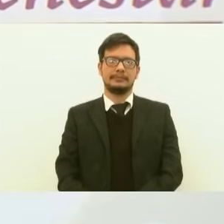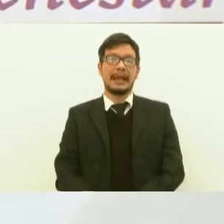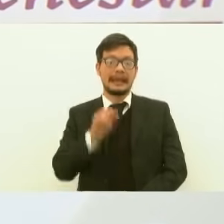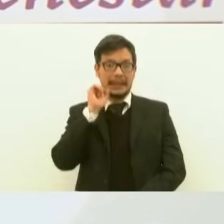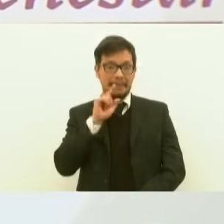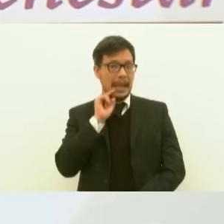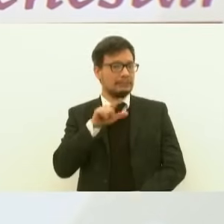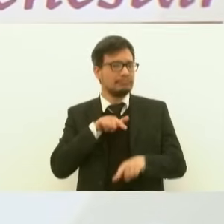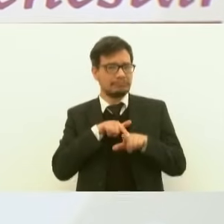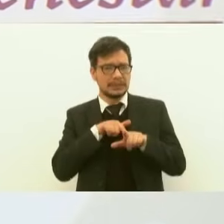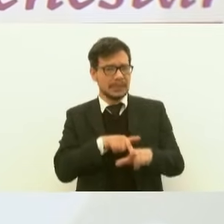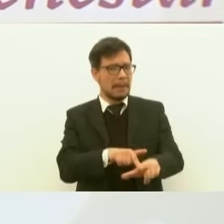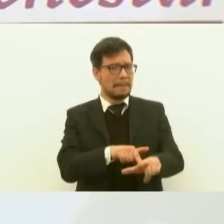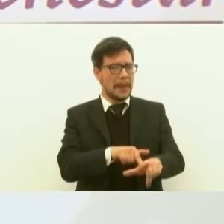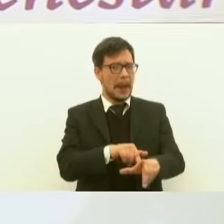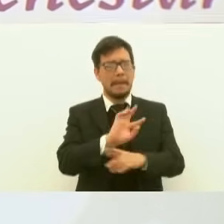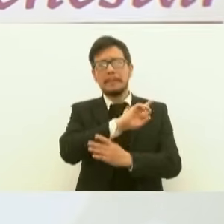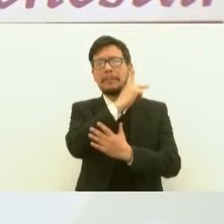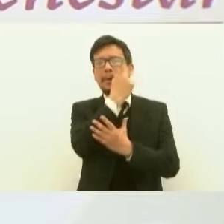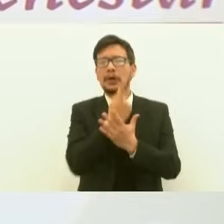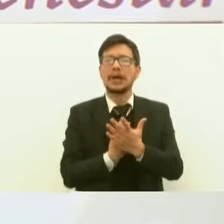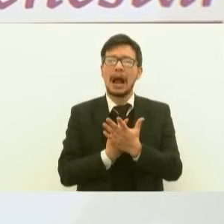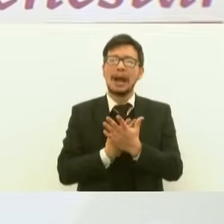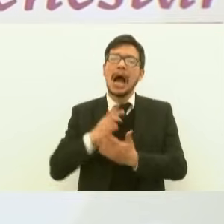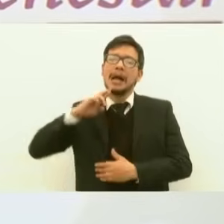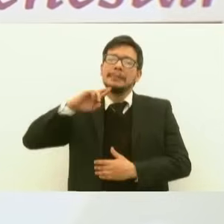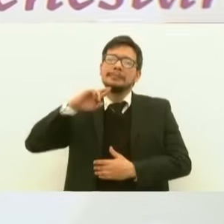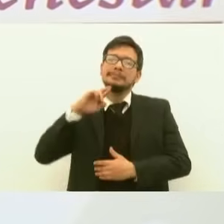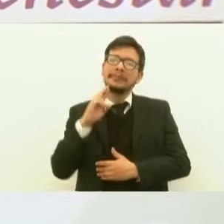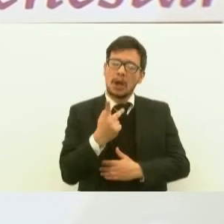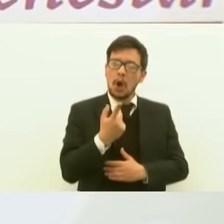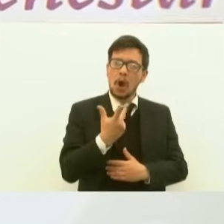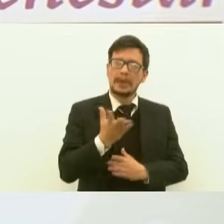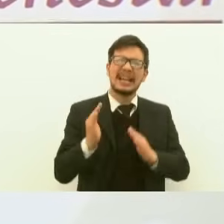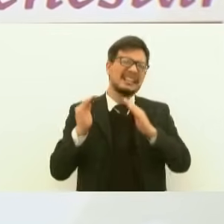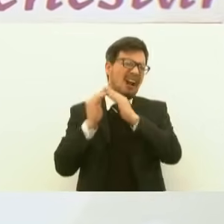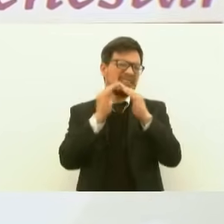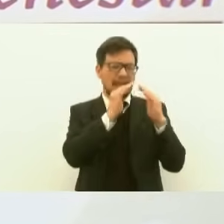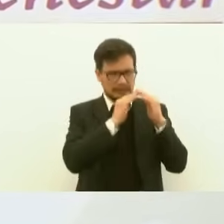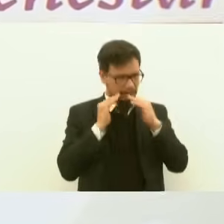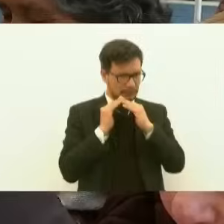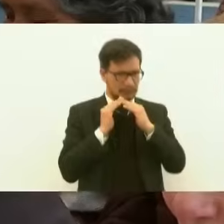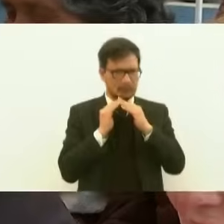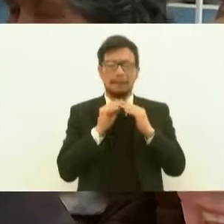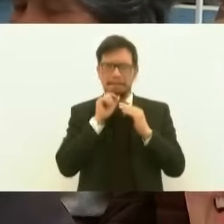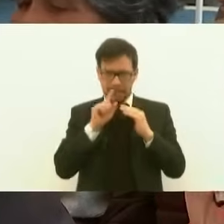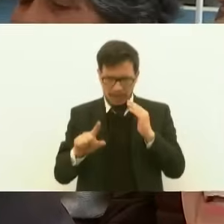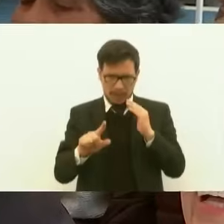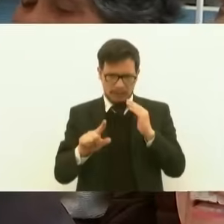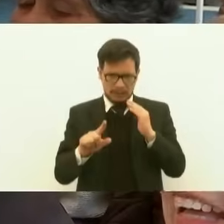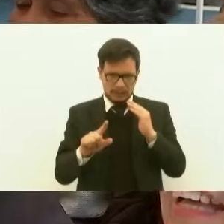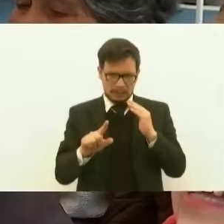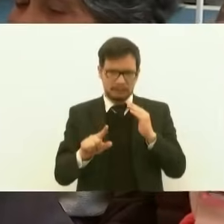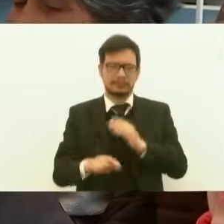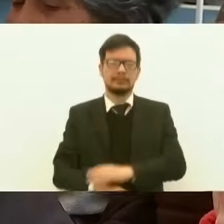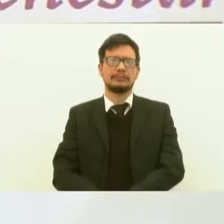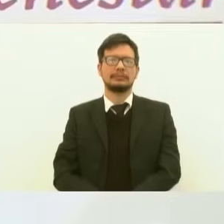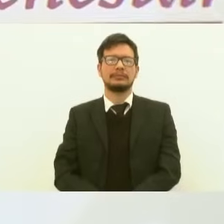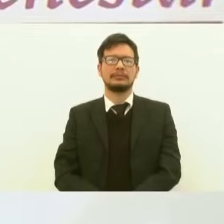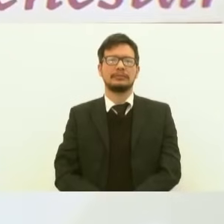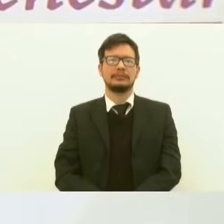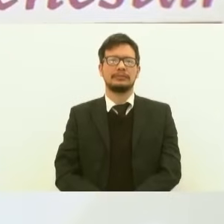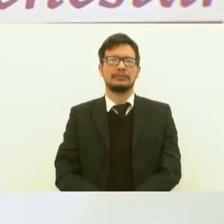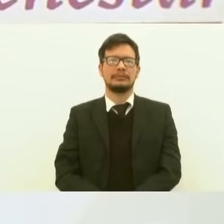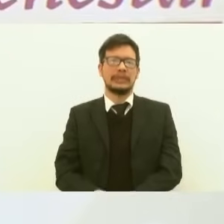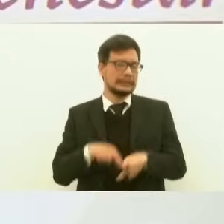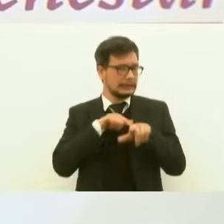seguir con los programas de mejoramiento de vivienda. Vamos también a seguir con